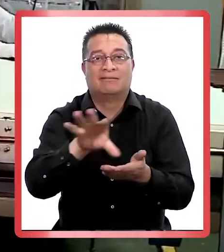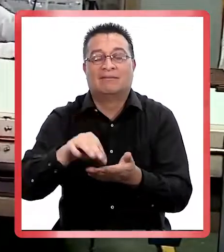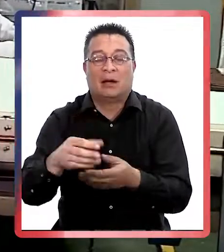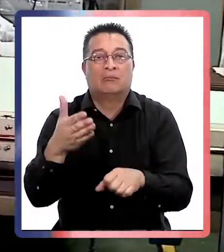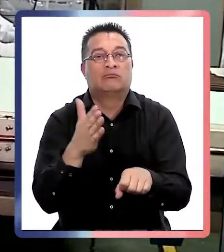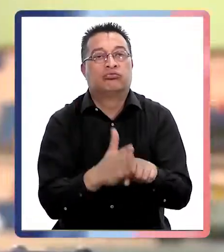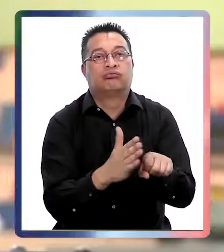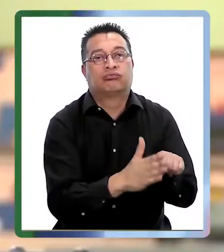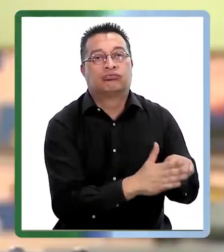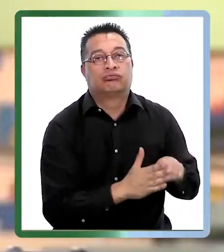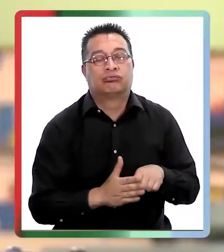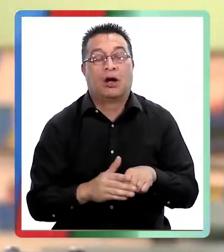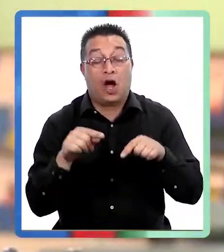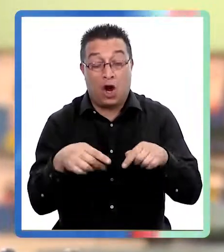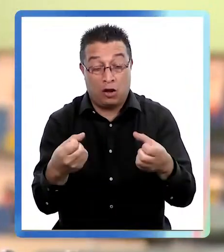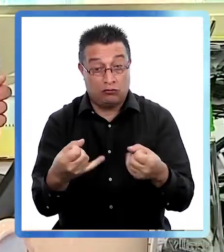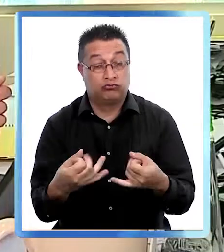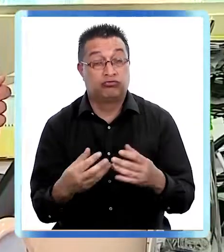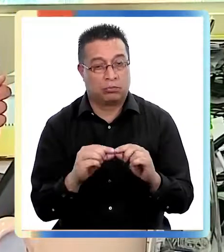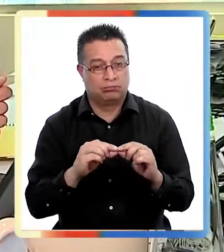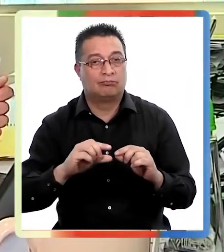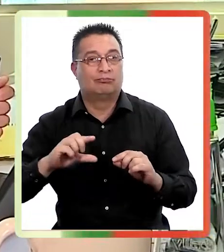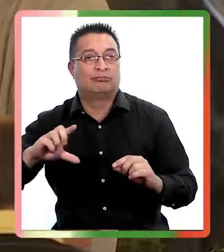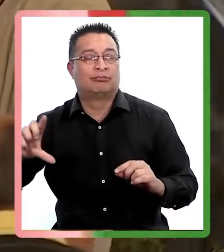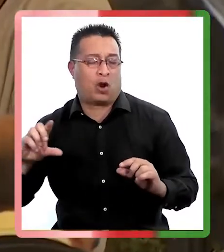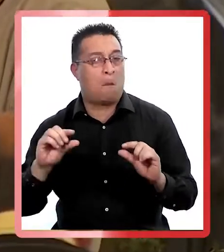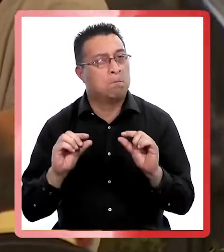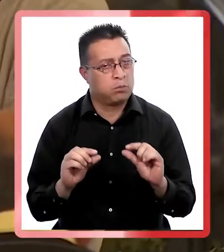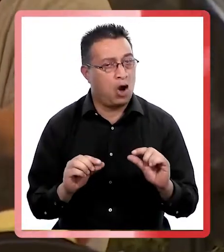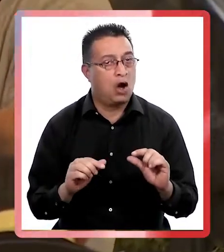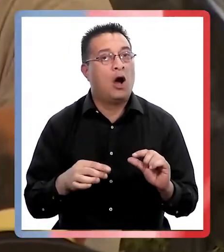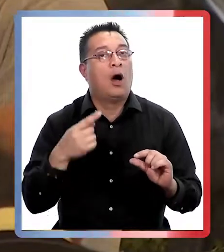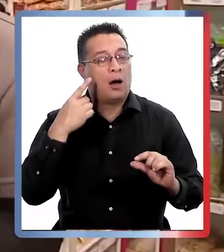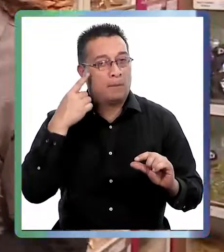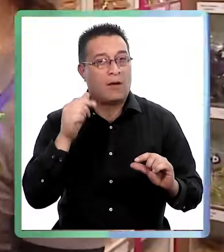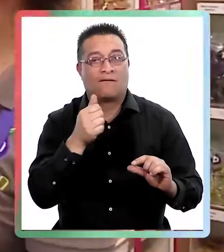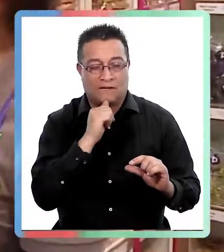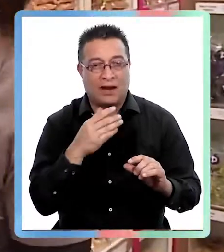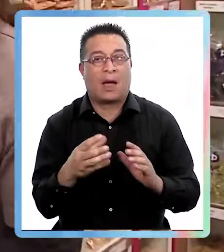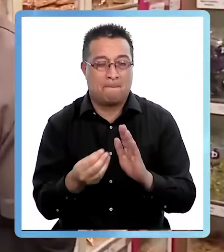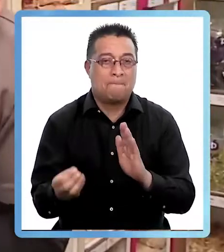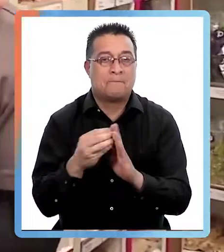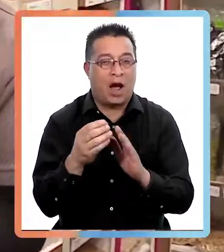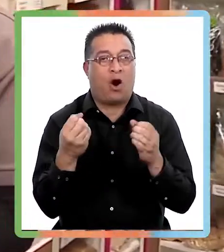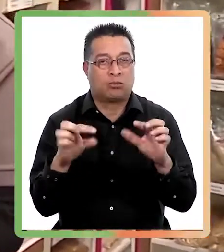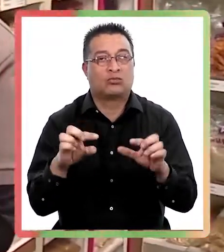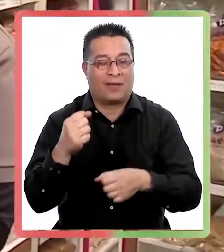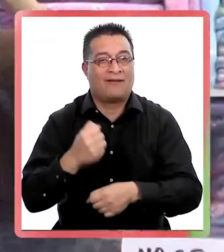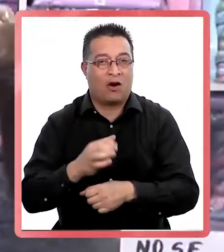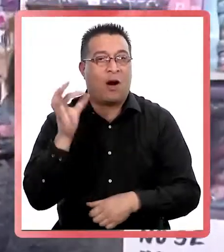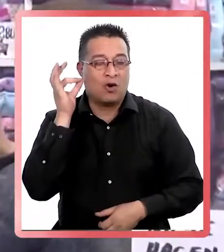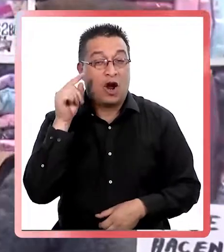puestos de trabajo. Y si bien hoy las cifras comienzan a repuntar levemente, todavía faltan oportunidades de trabajo para las